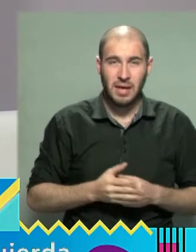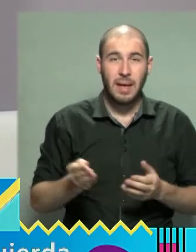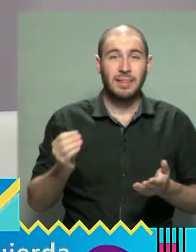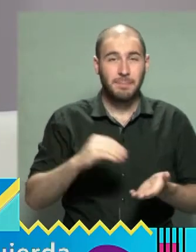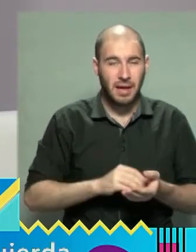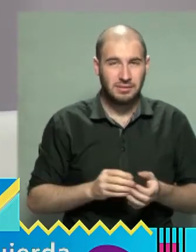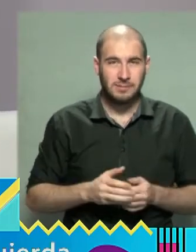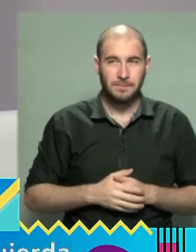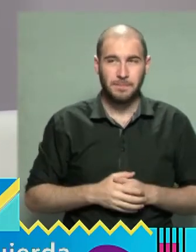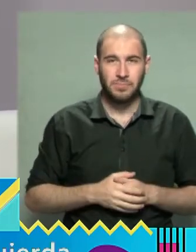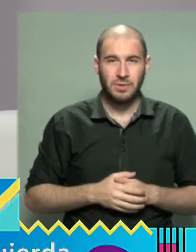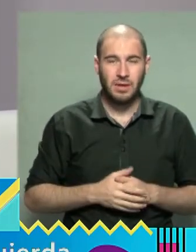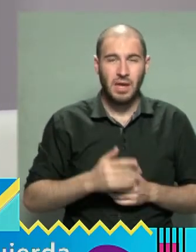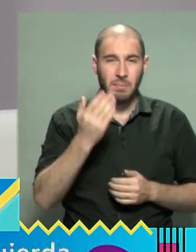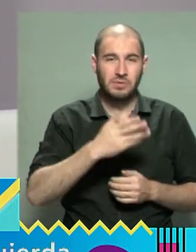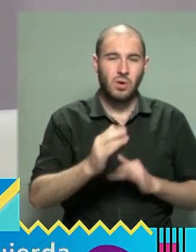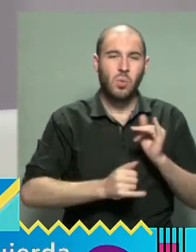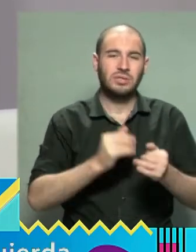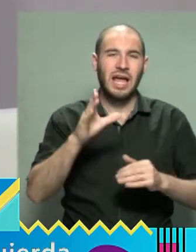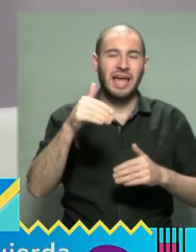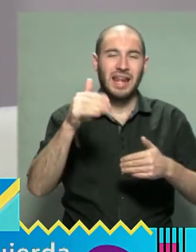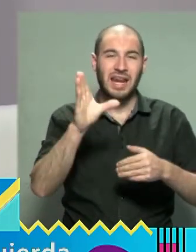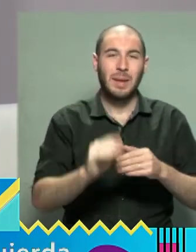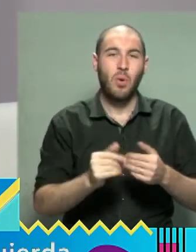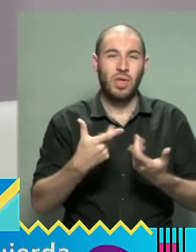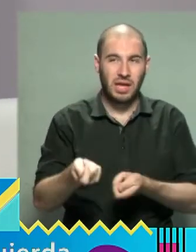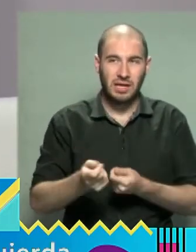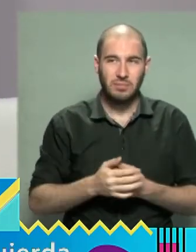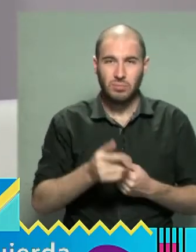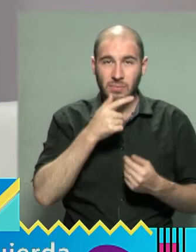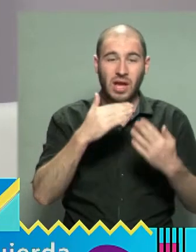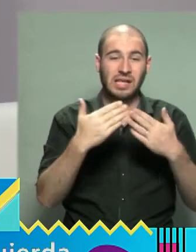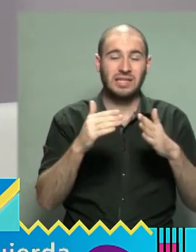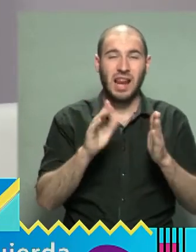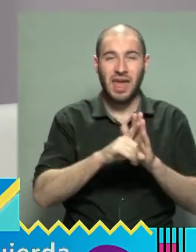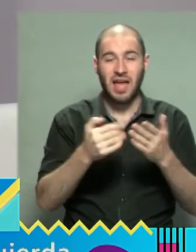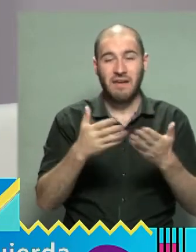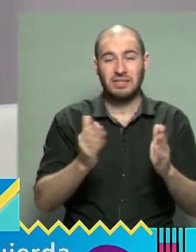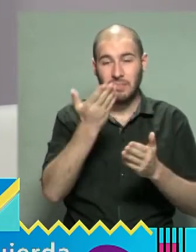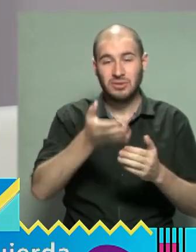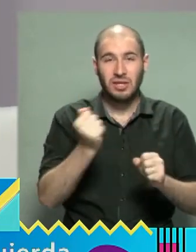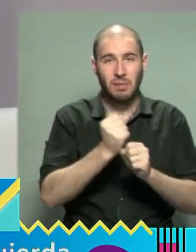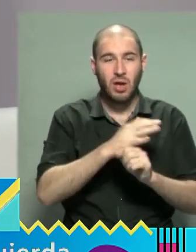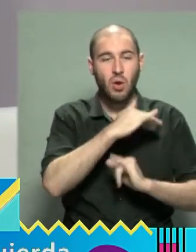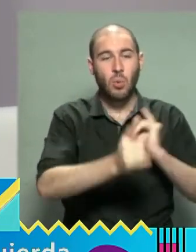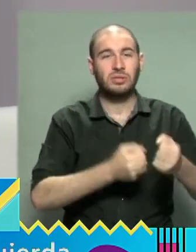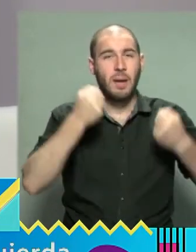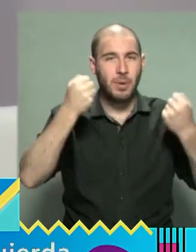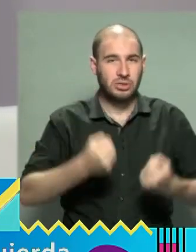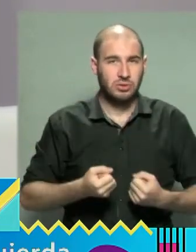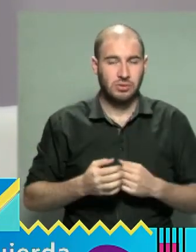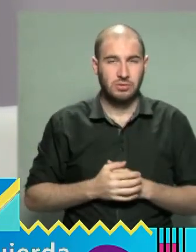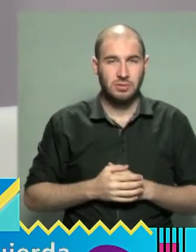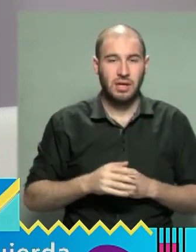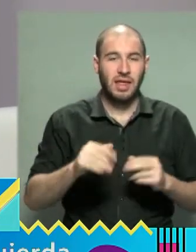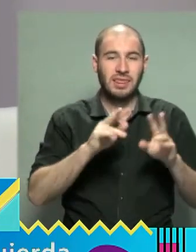Además, los que se jactan de republicanos, ¿por qué no abrieron la legislatura a que los trabajadores expresaran su posición frente a